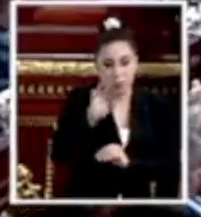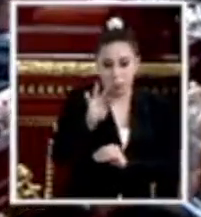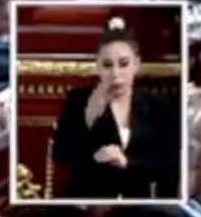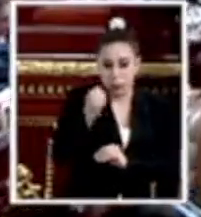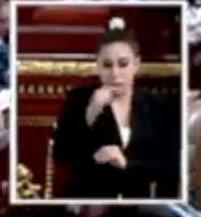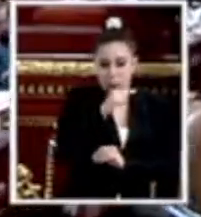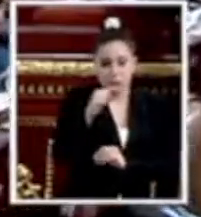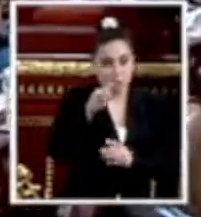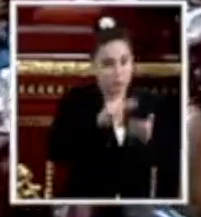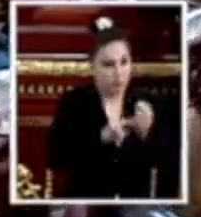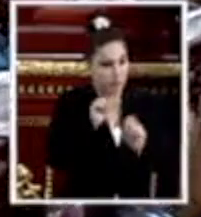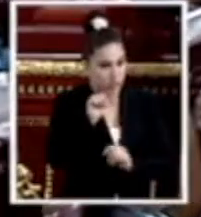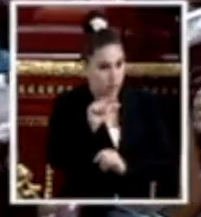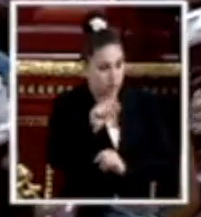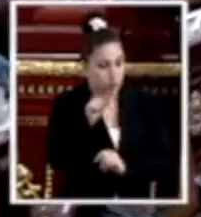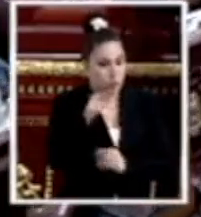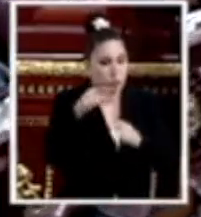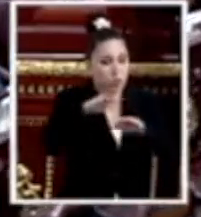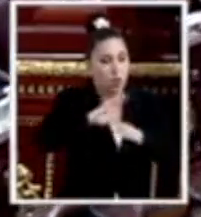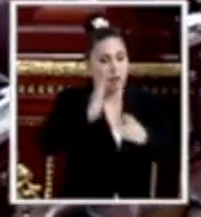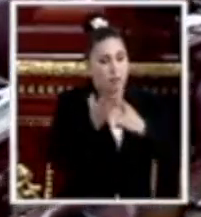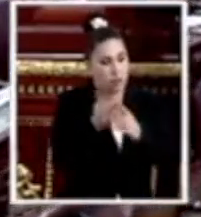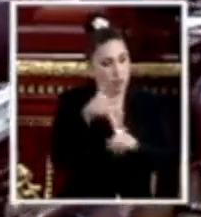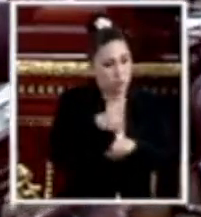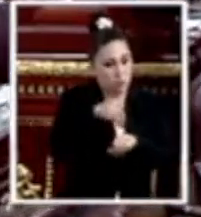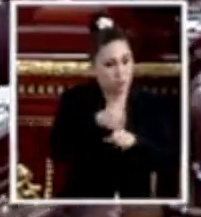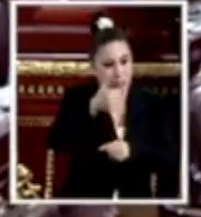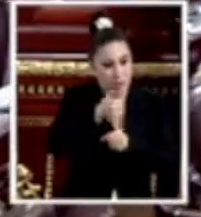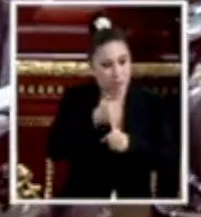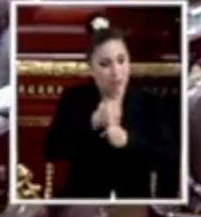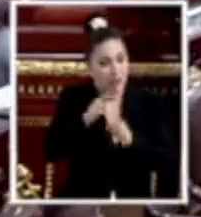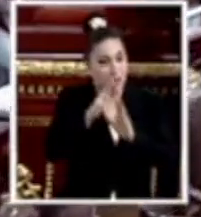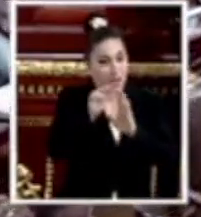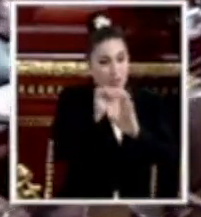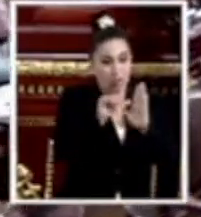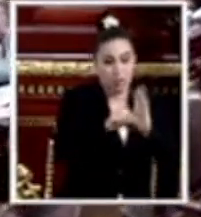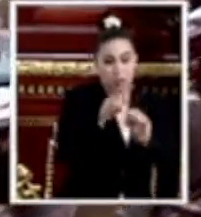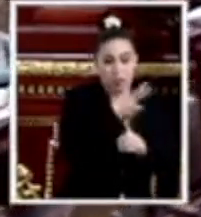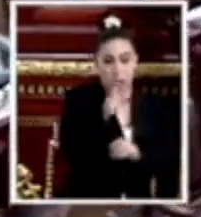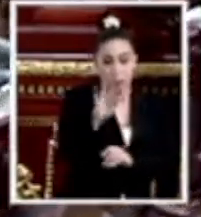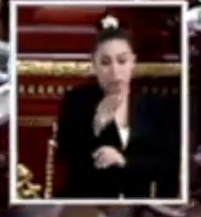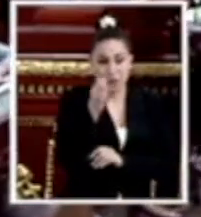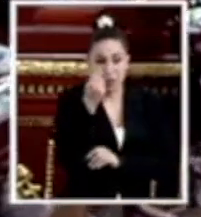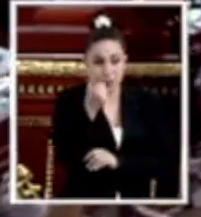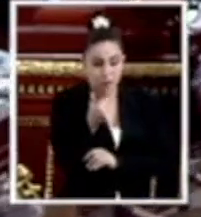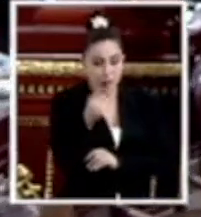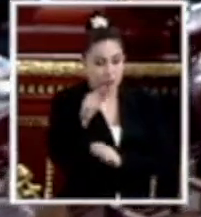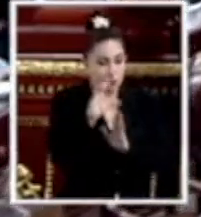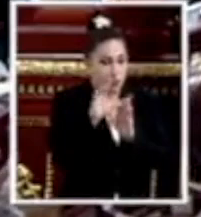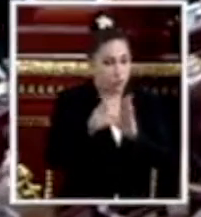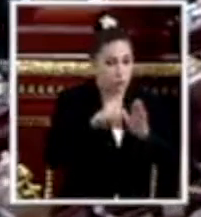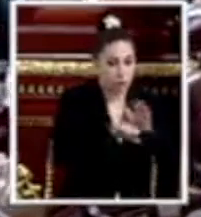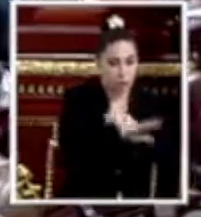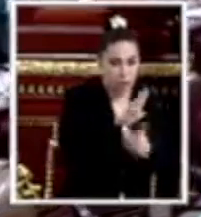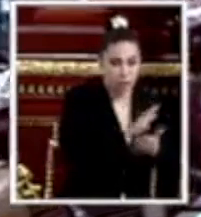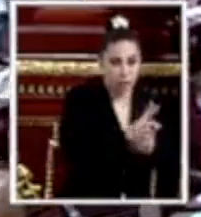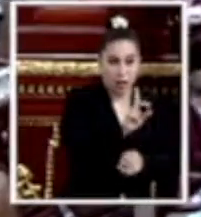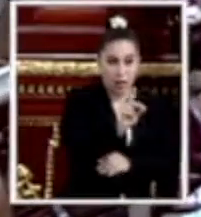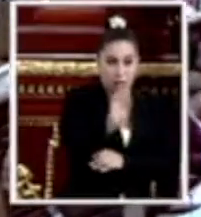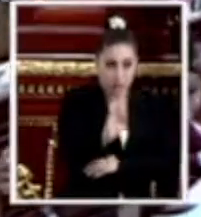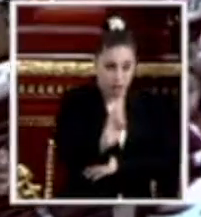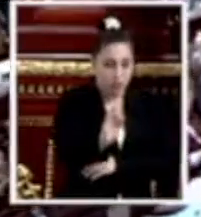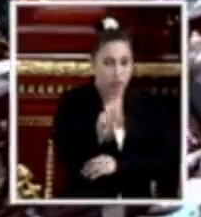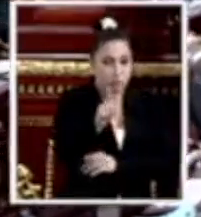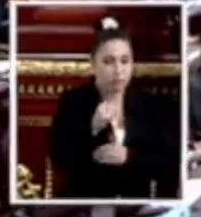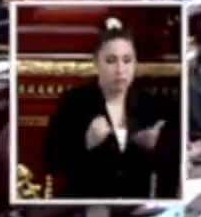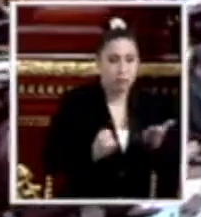49/2017, respecto a la fracción sexta del artículo 346 del Código Penal para el Distrito Federal,